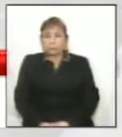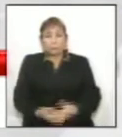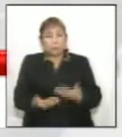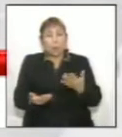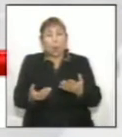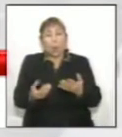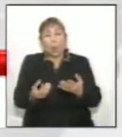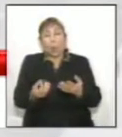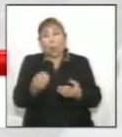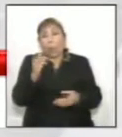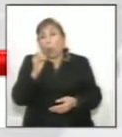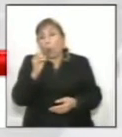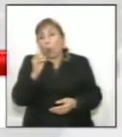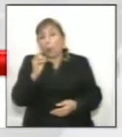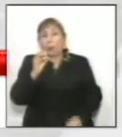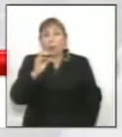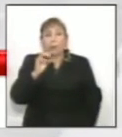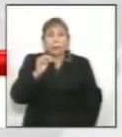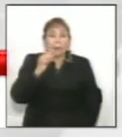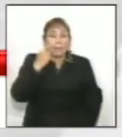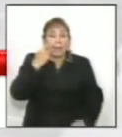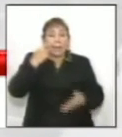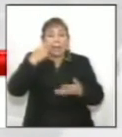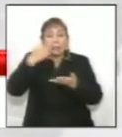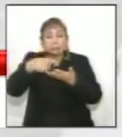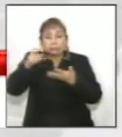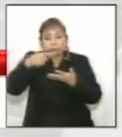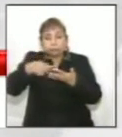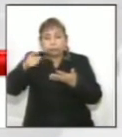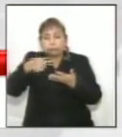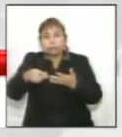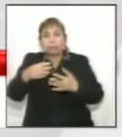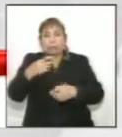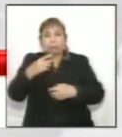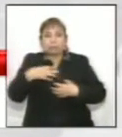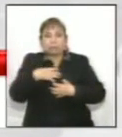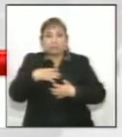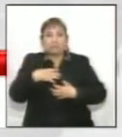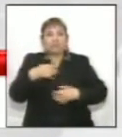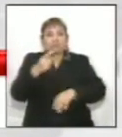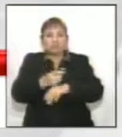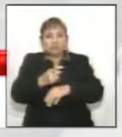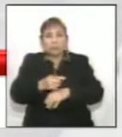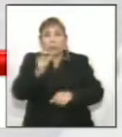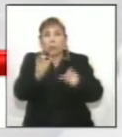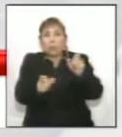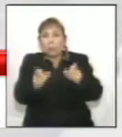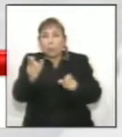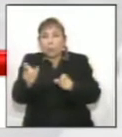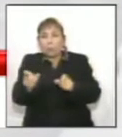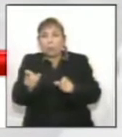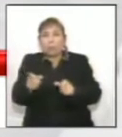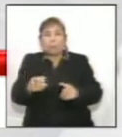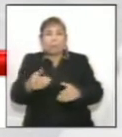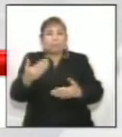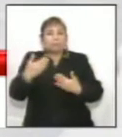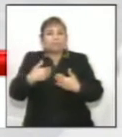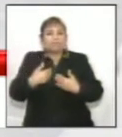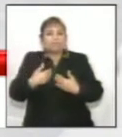realizará OSINERMIN para supervisar los miles de reclamos presentados por los usuarios afectados por